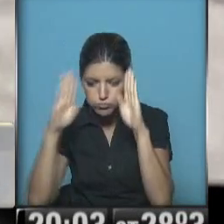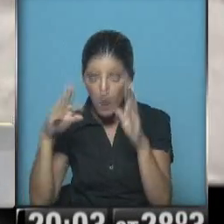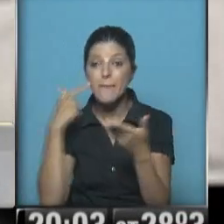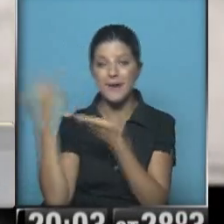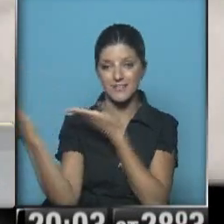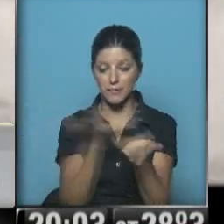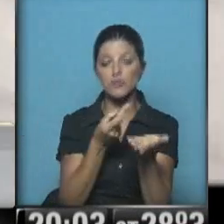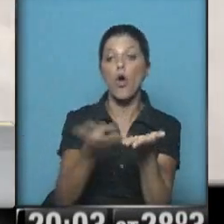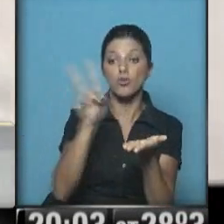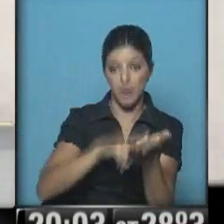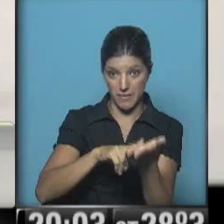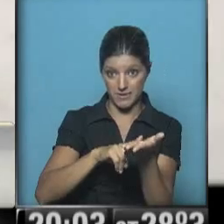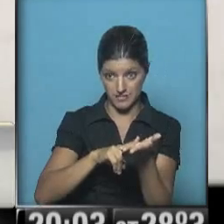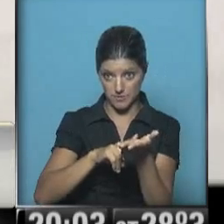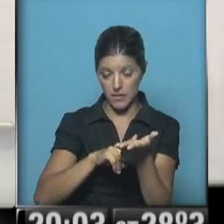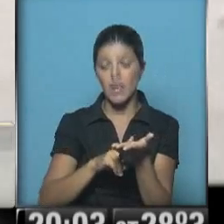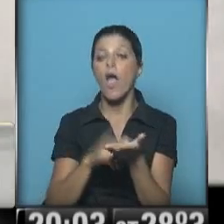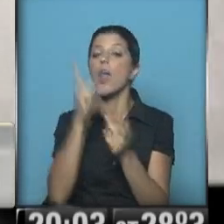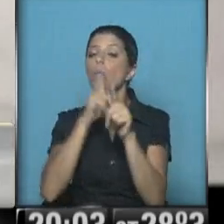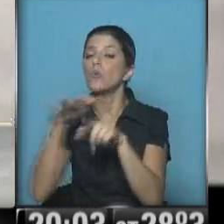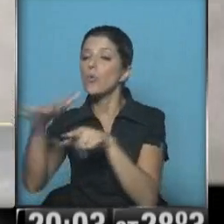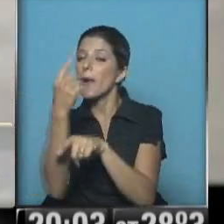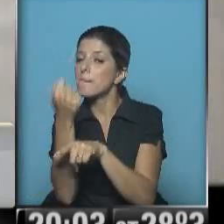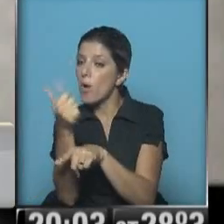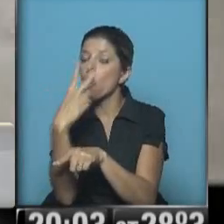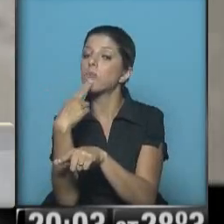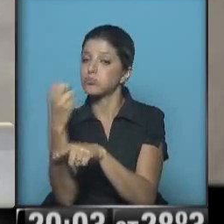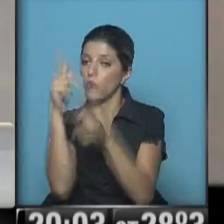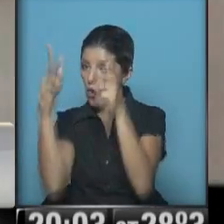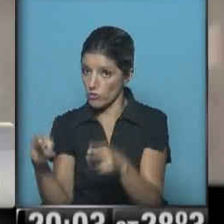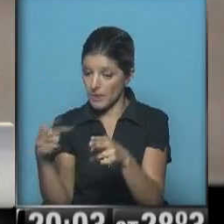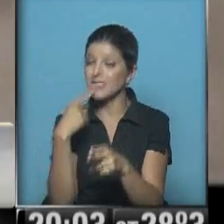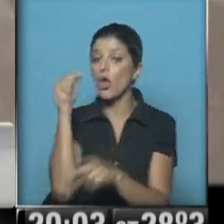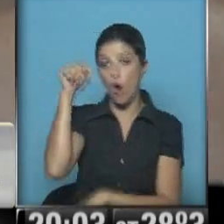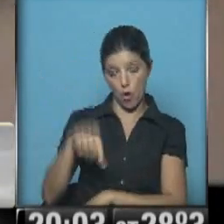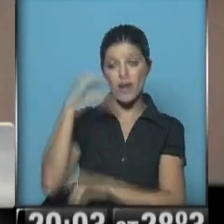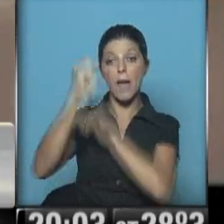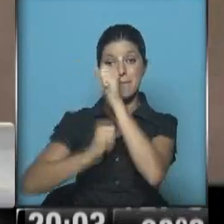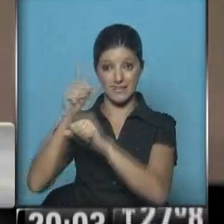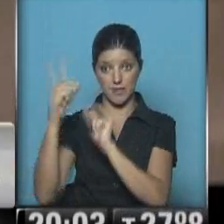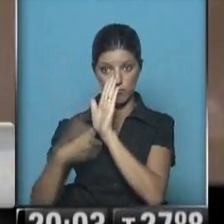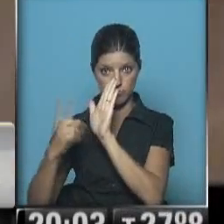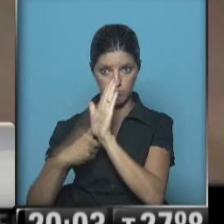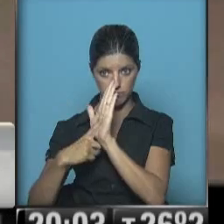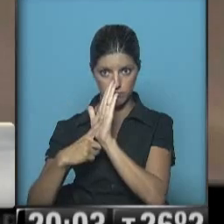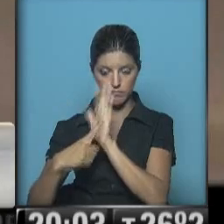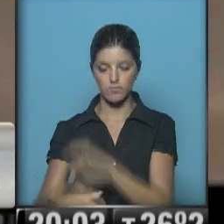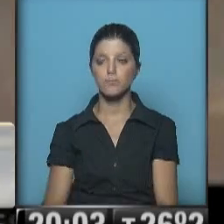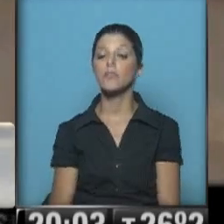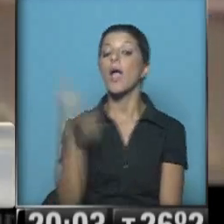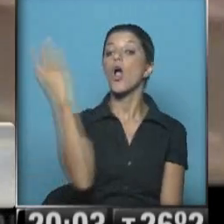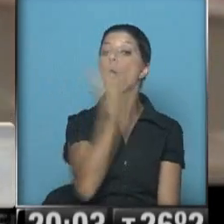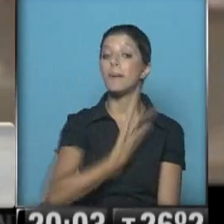en las zonas más afectadas. Pocos lugares están quedando sin luz, aseguraron hoy las autoridades locales. El